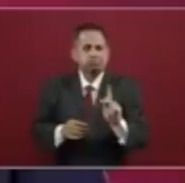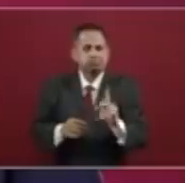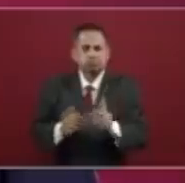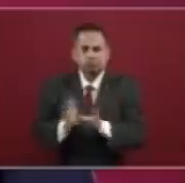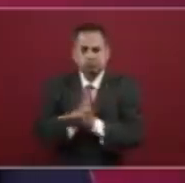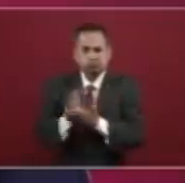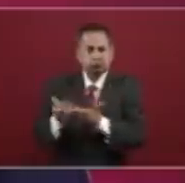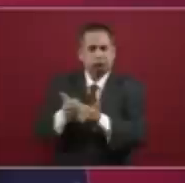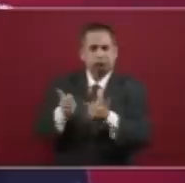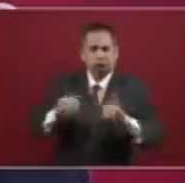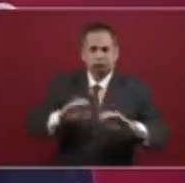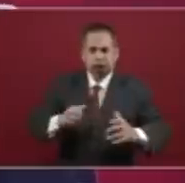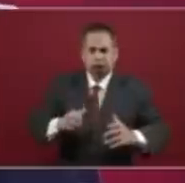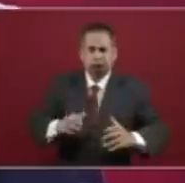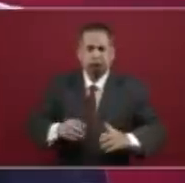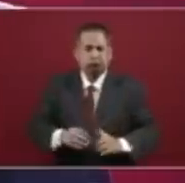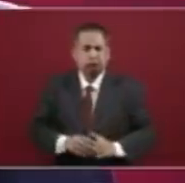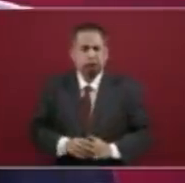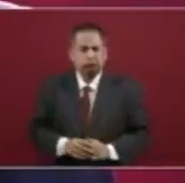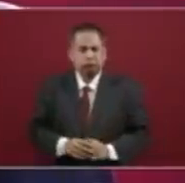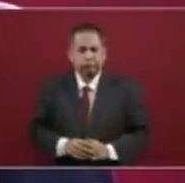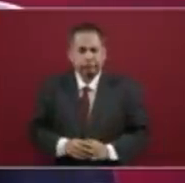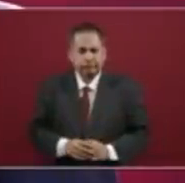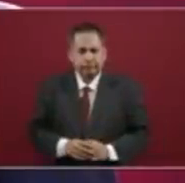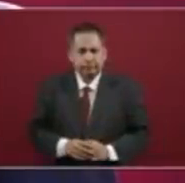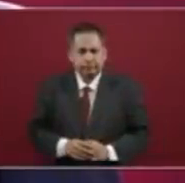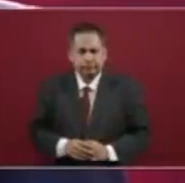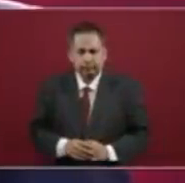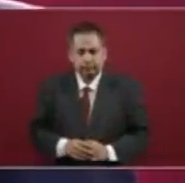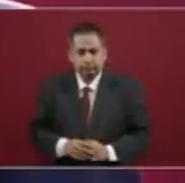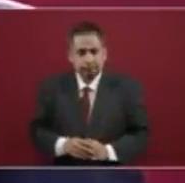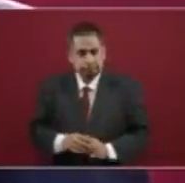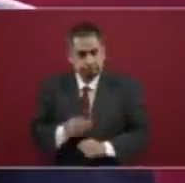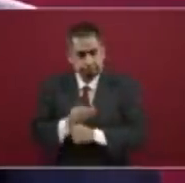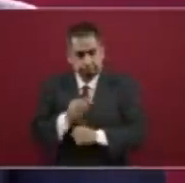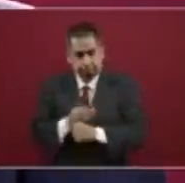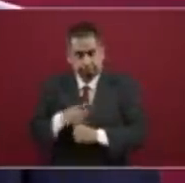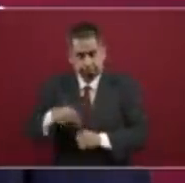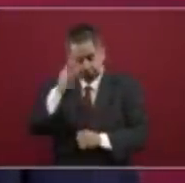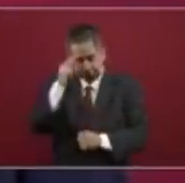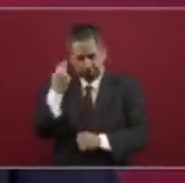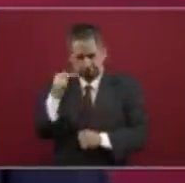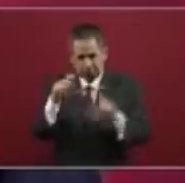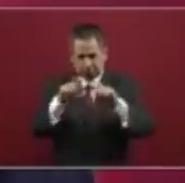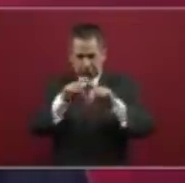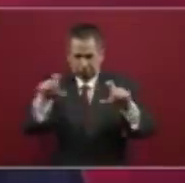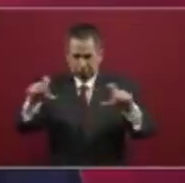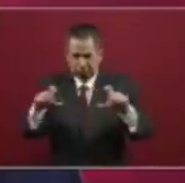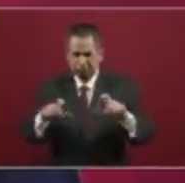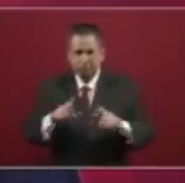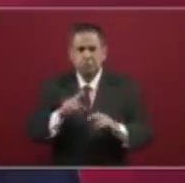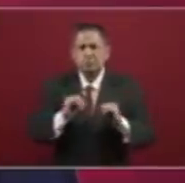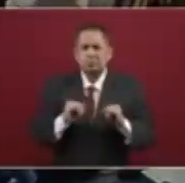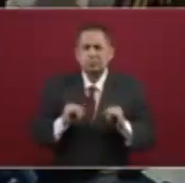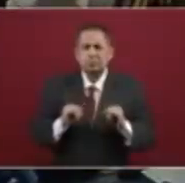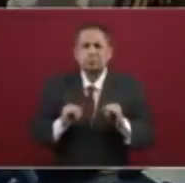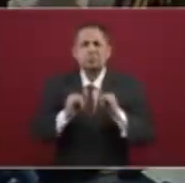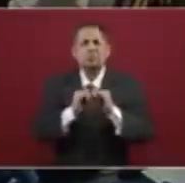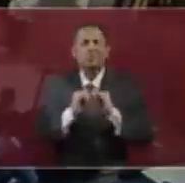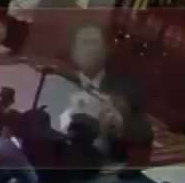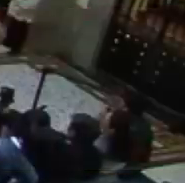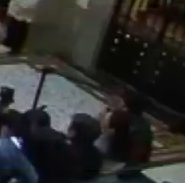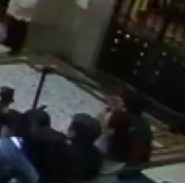autónomo, independiente, y estamos buscando el nombre, no es Instituto